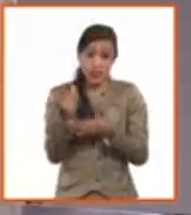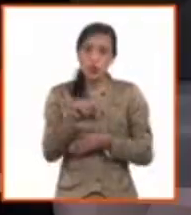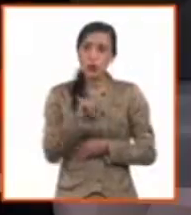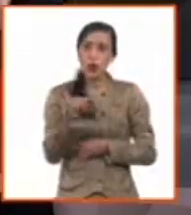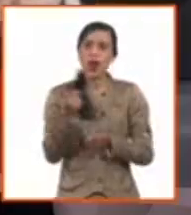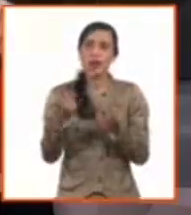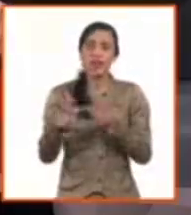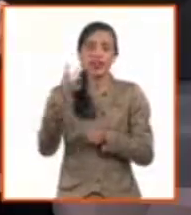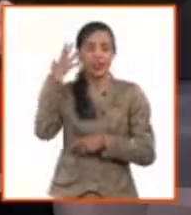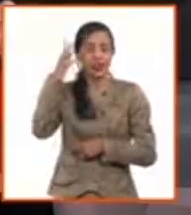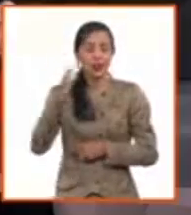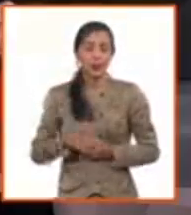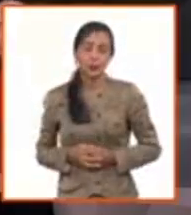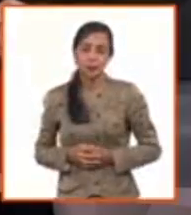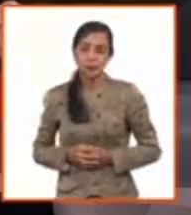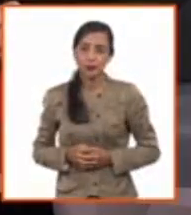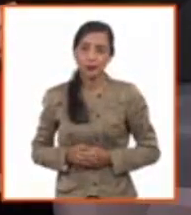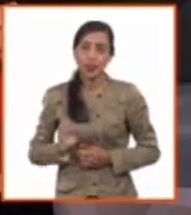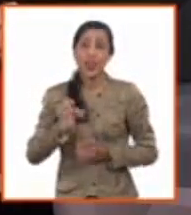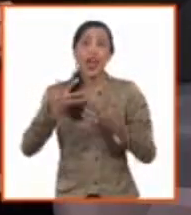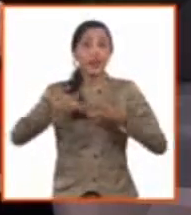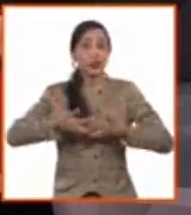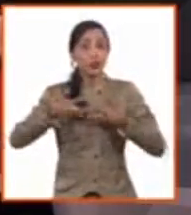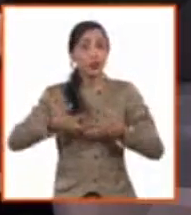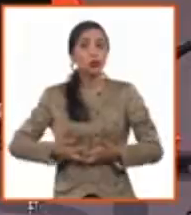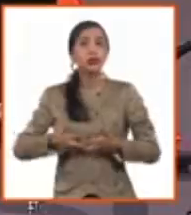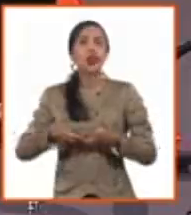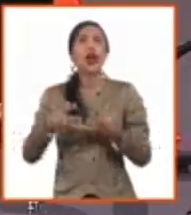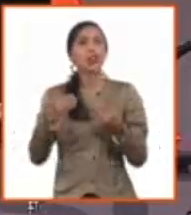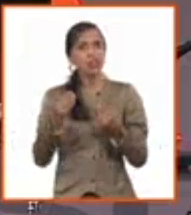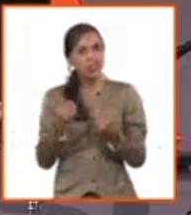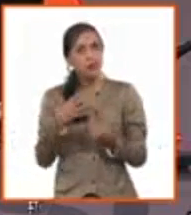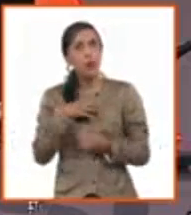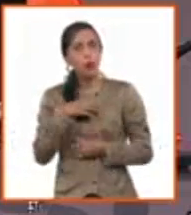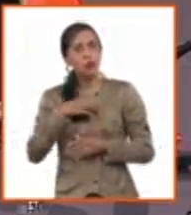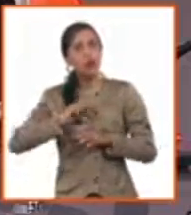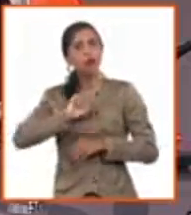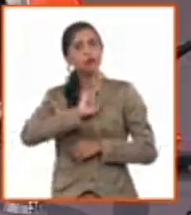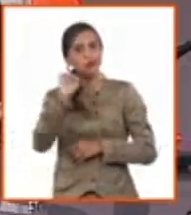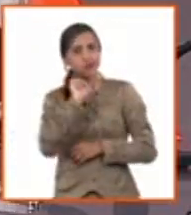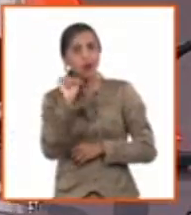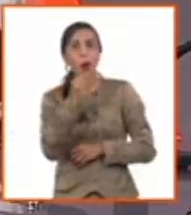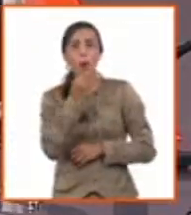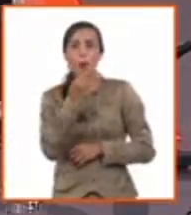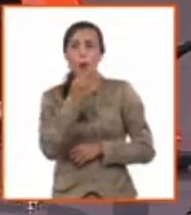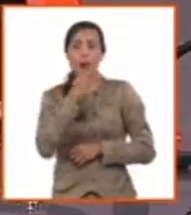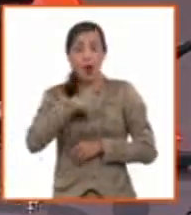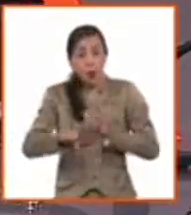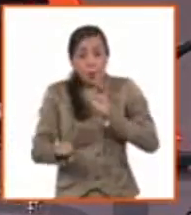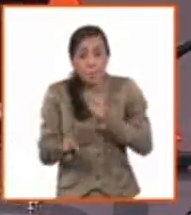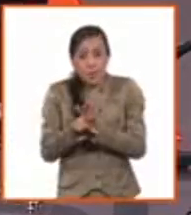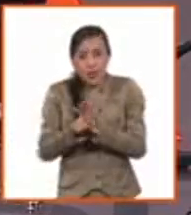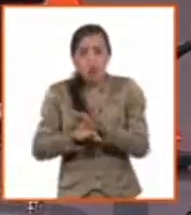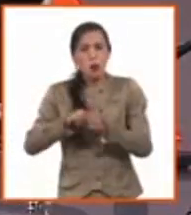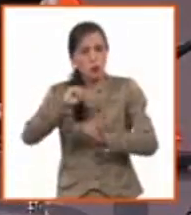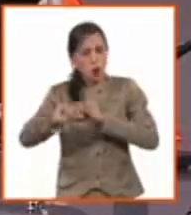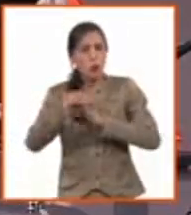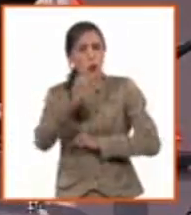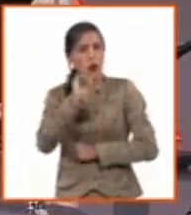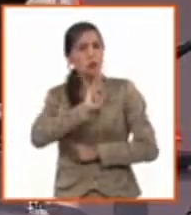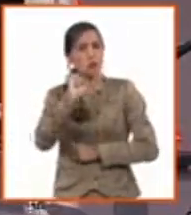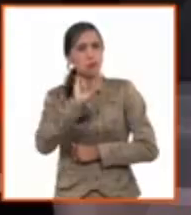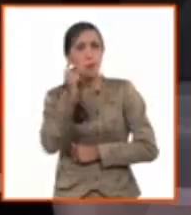del país a las exportaciones una industria que tiene promisorias posibilidades y que apenas está está empezando